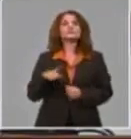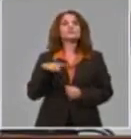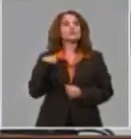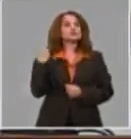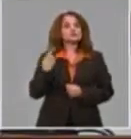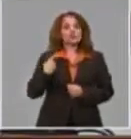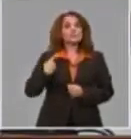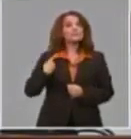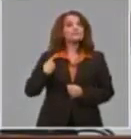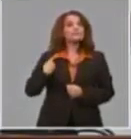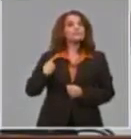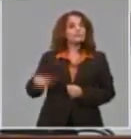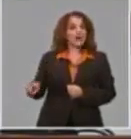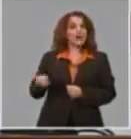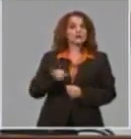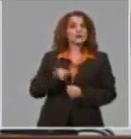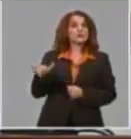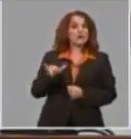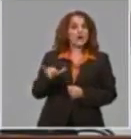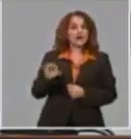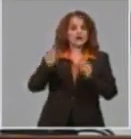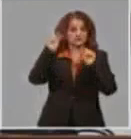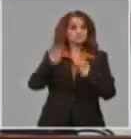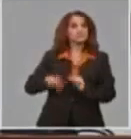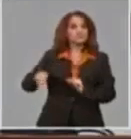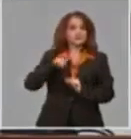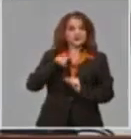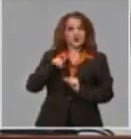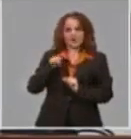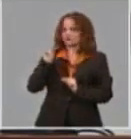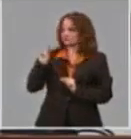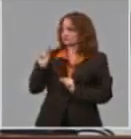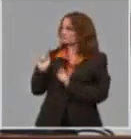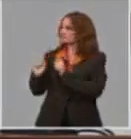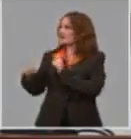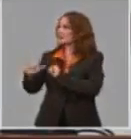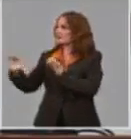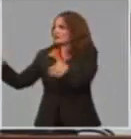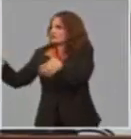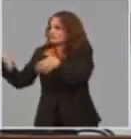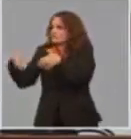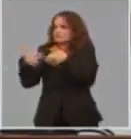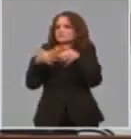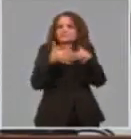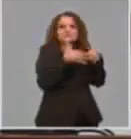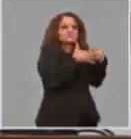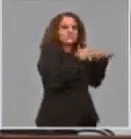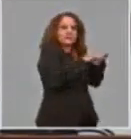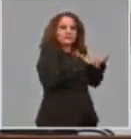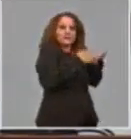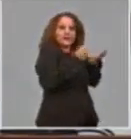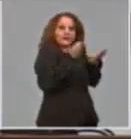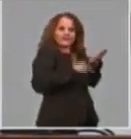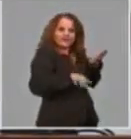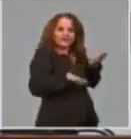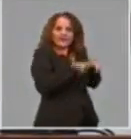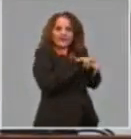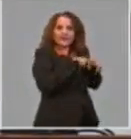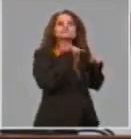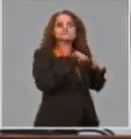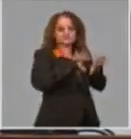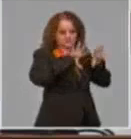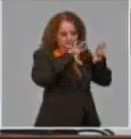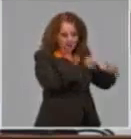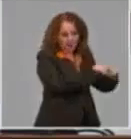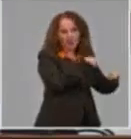para después revenderlos al doble, al triple o más del precio con que las tiendas venden lo que tanto nos cuesta importar y asegurar en